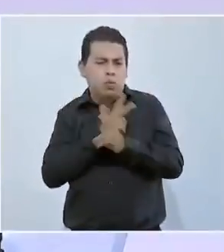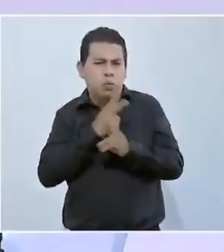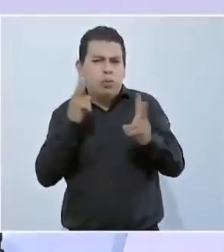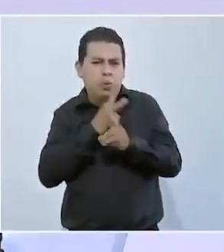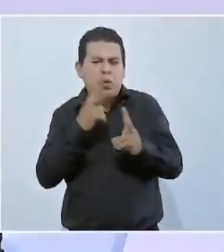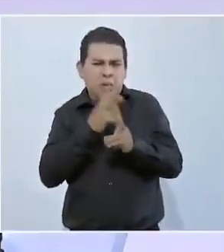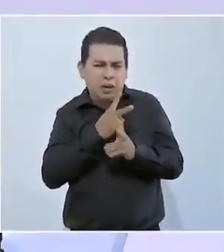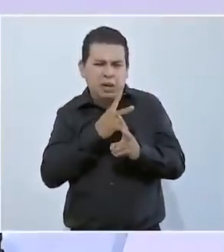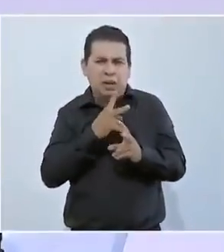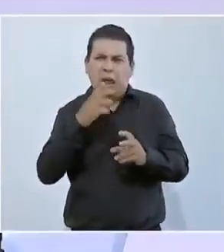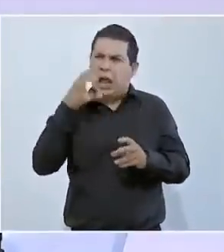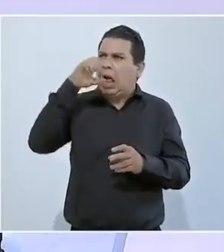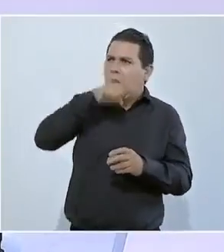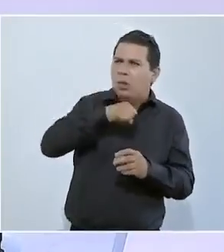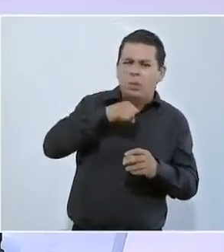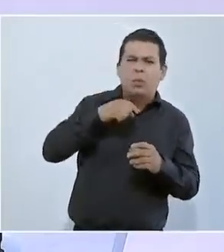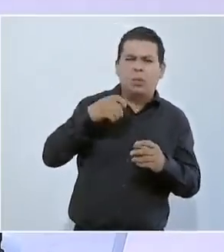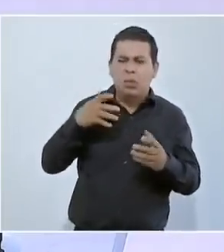Es